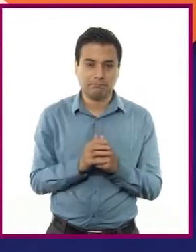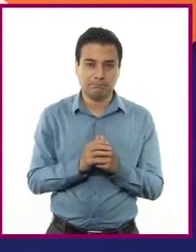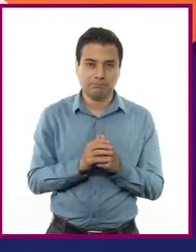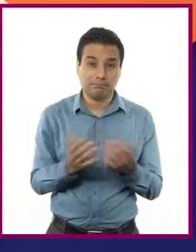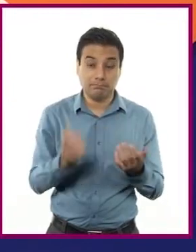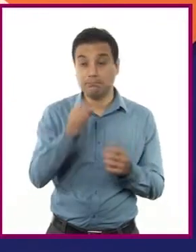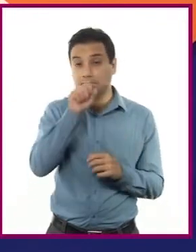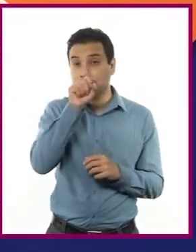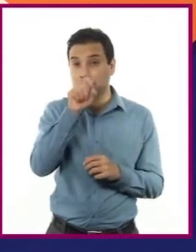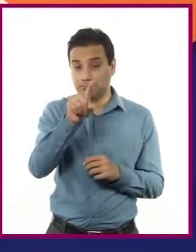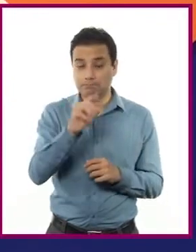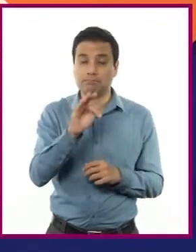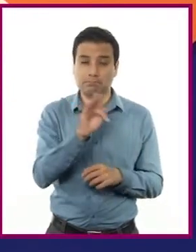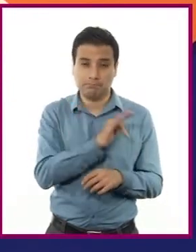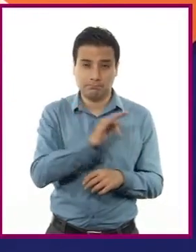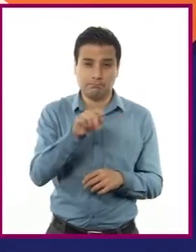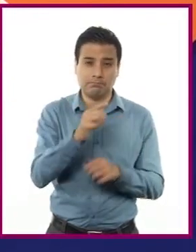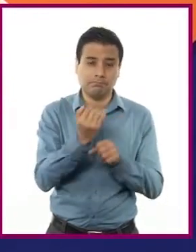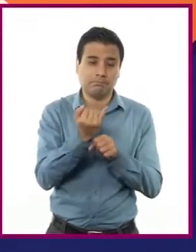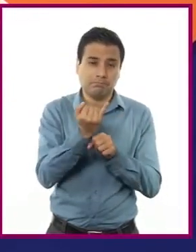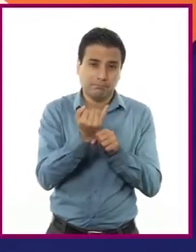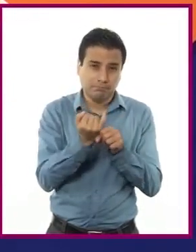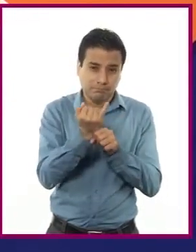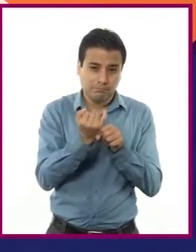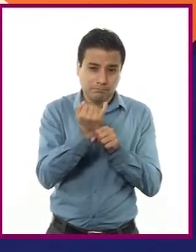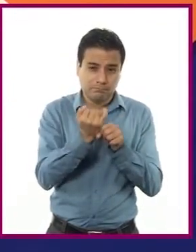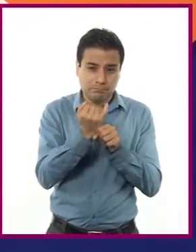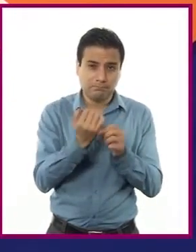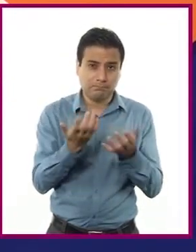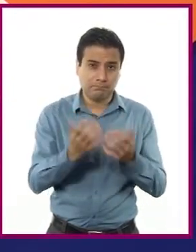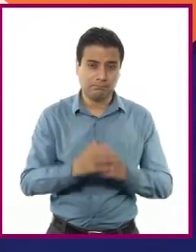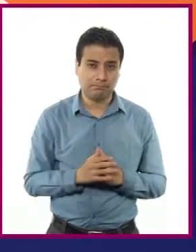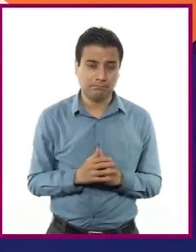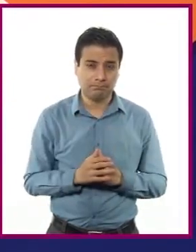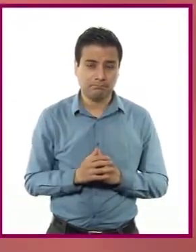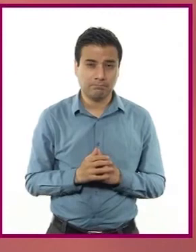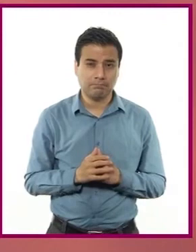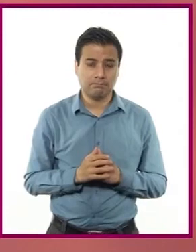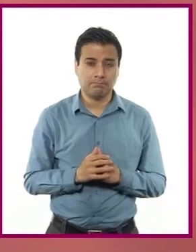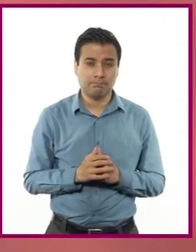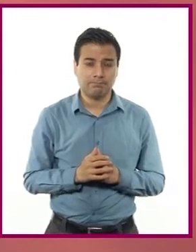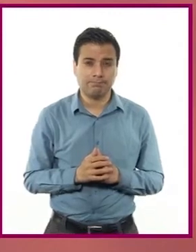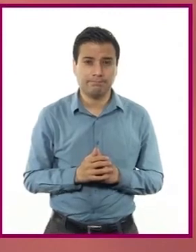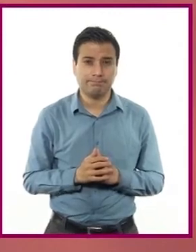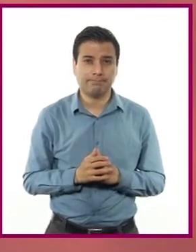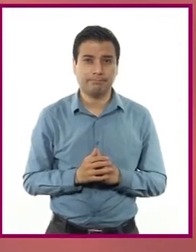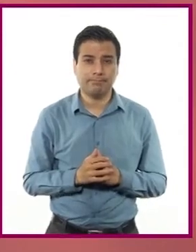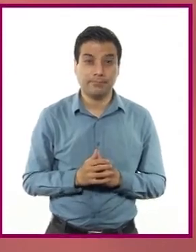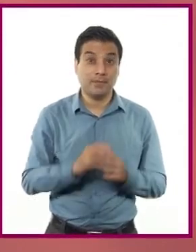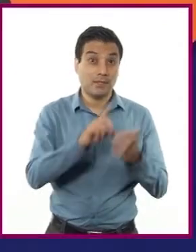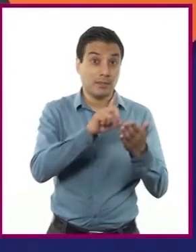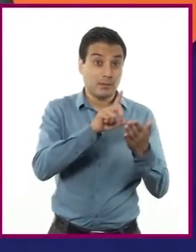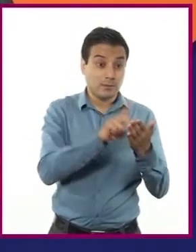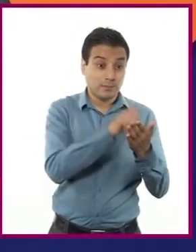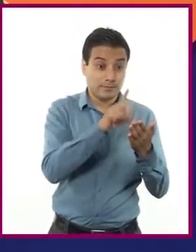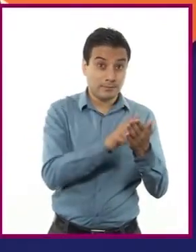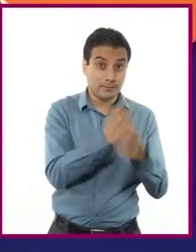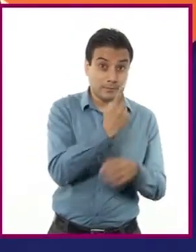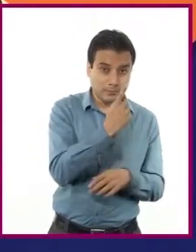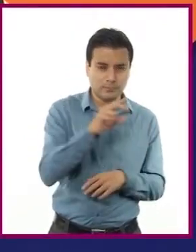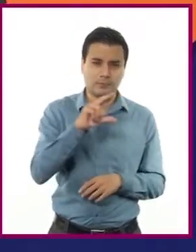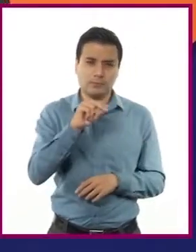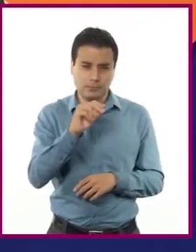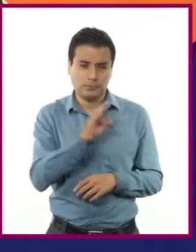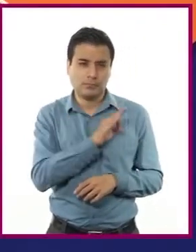buscar información que complemente nuestro glosario y no solo quedarnos con la información del diccionario. Por